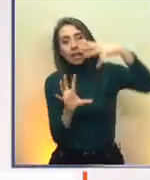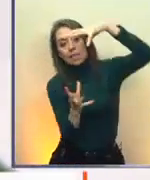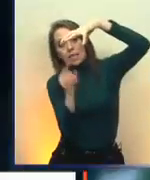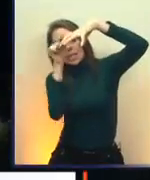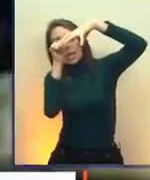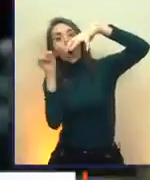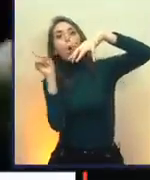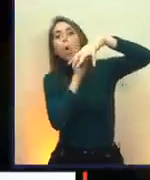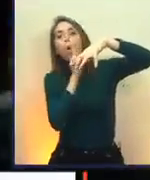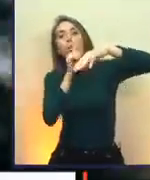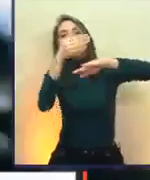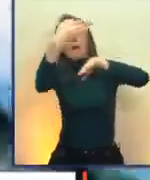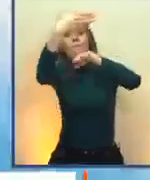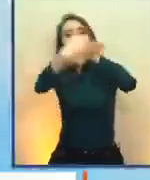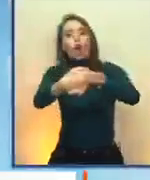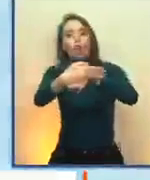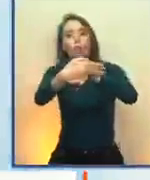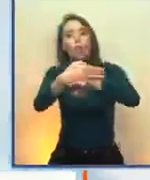un solo objetivo: